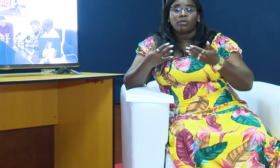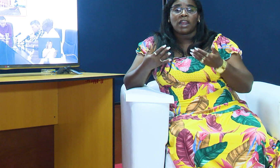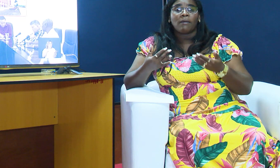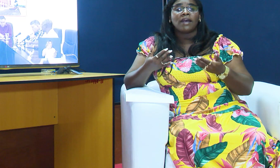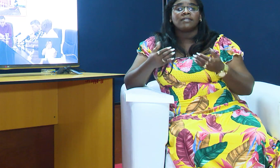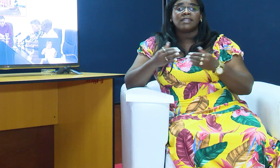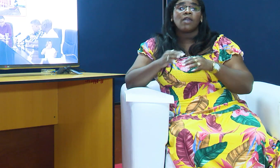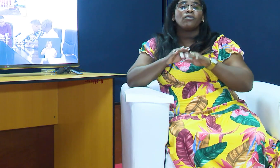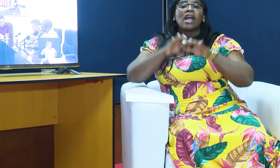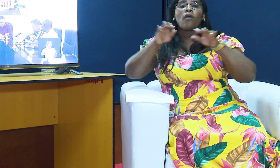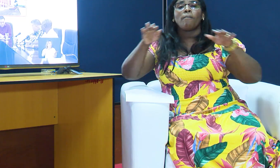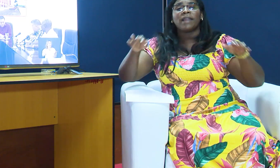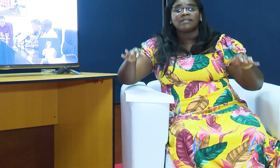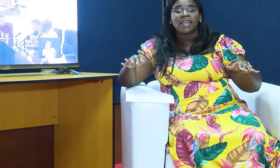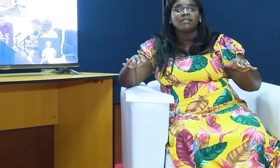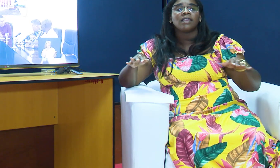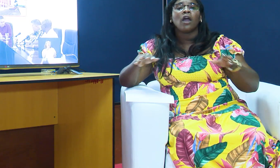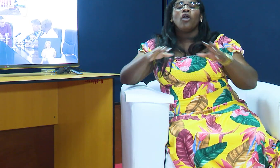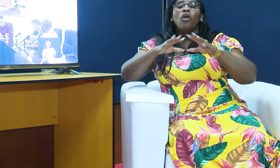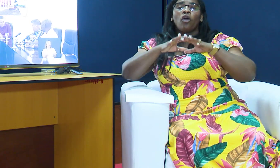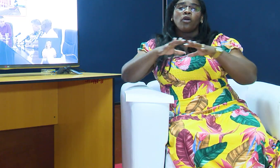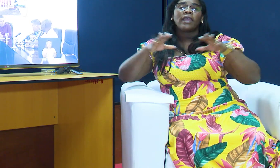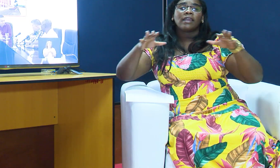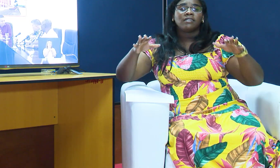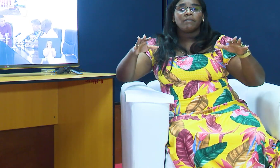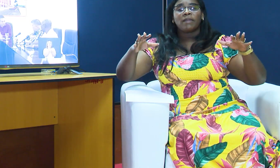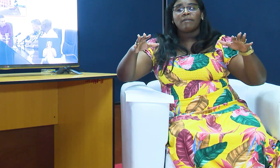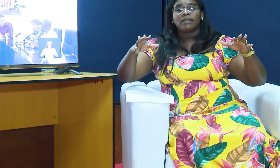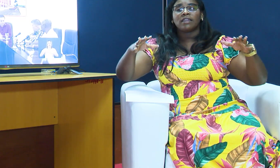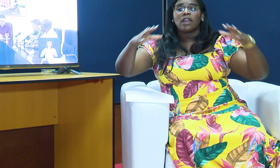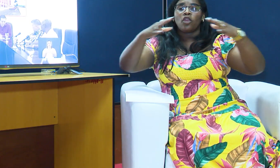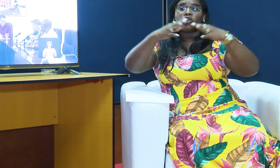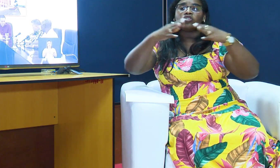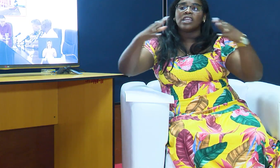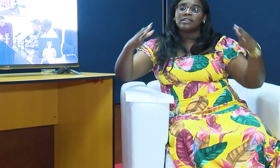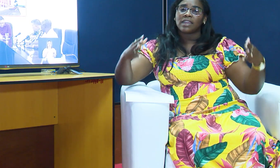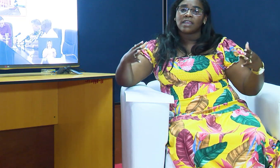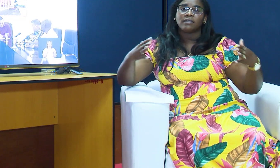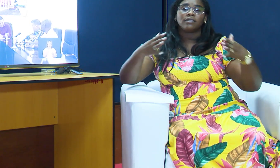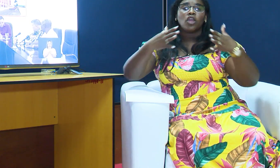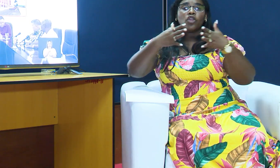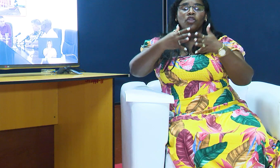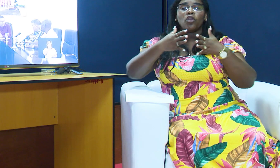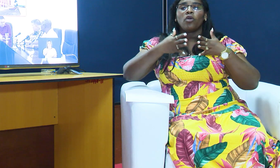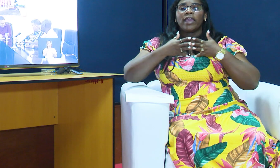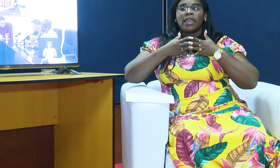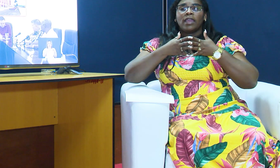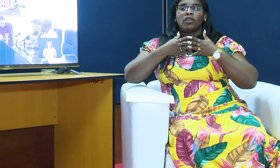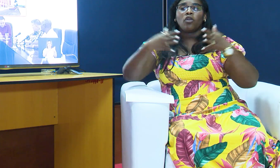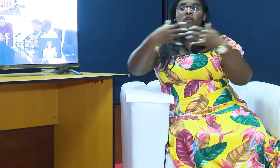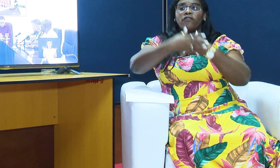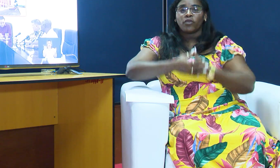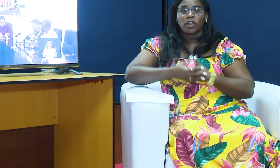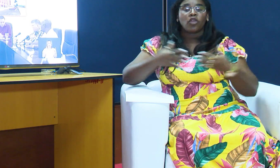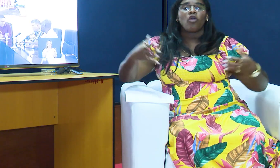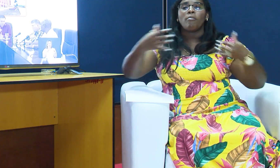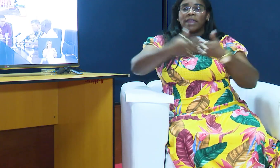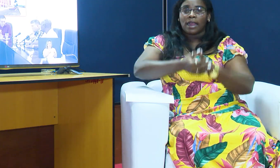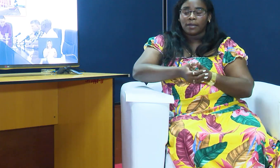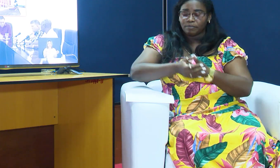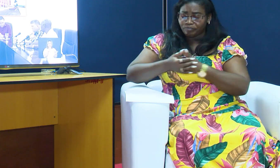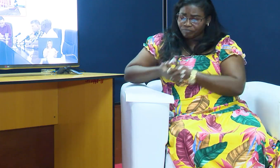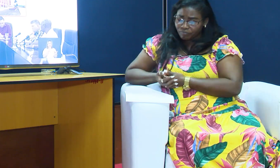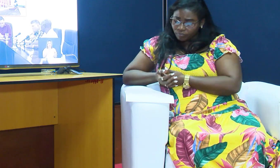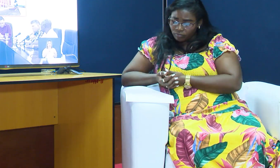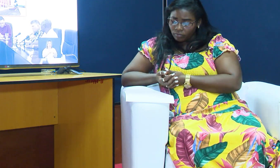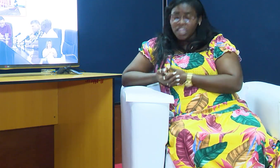reportaje sobre la base de una complacencia o de que simplemente los intereses no confluyen, no